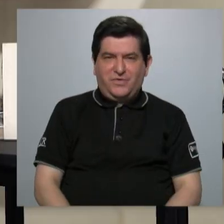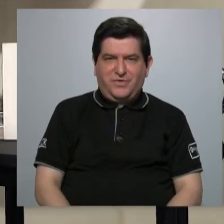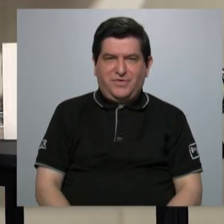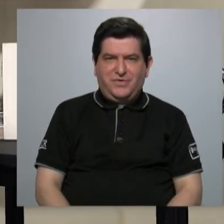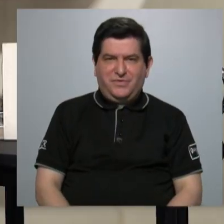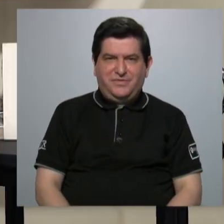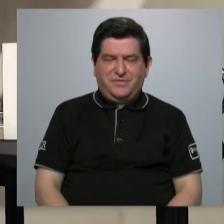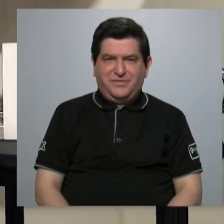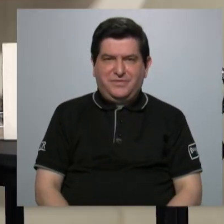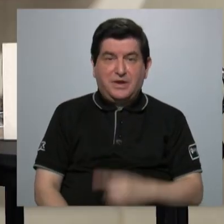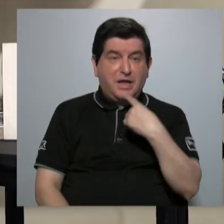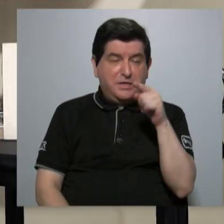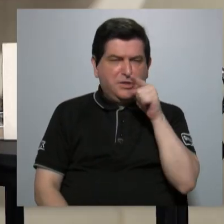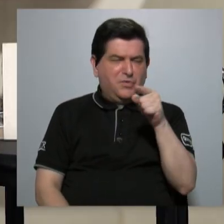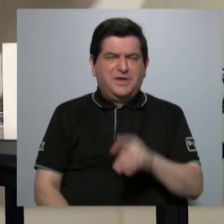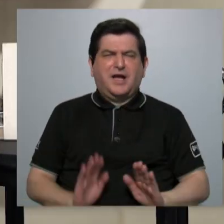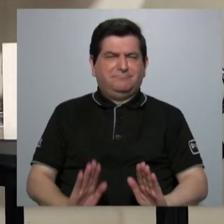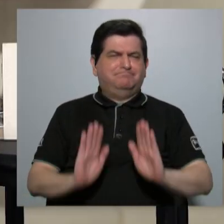la nombro grande,